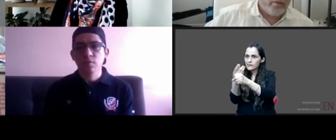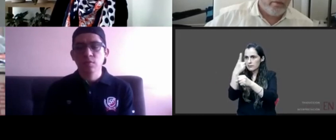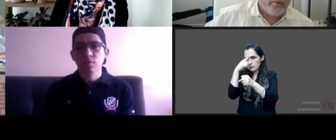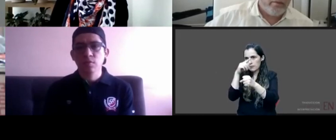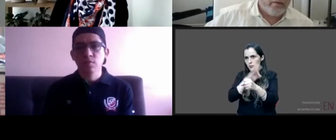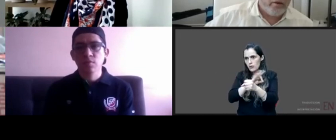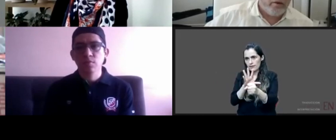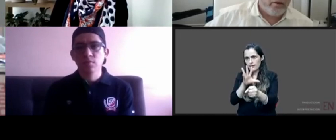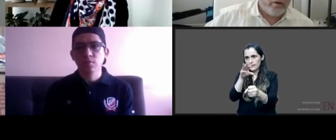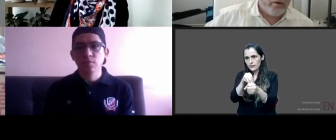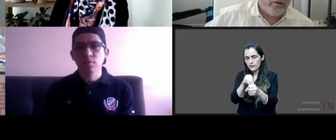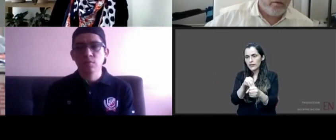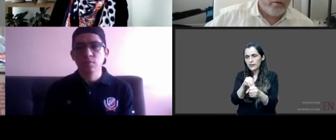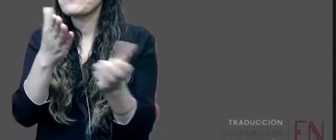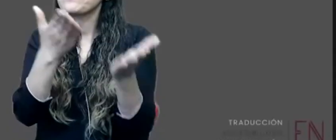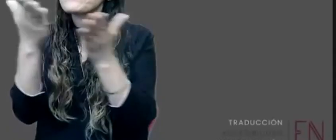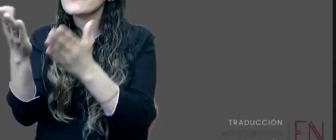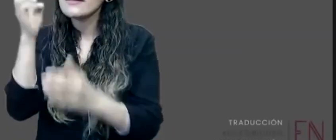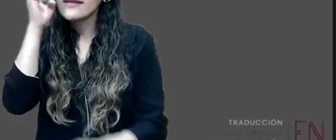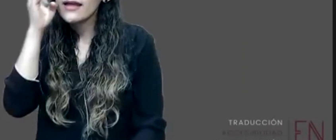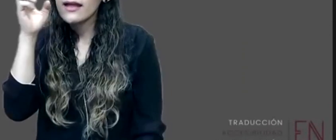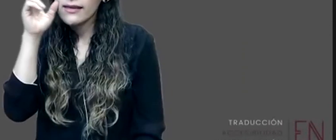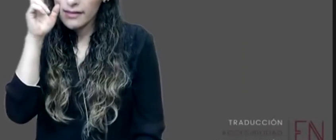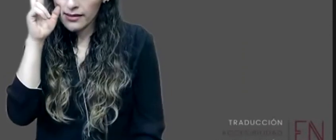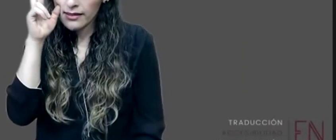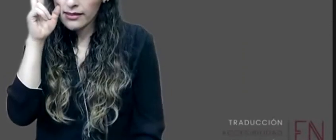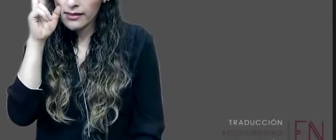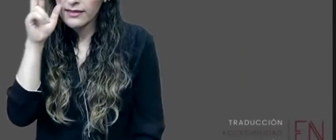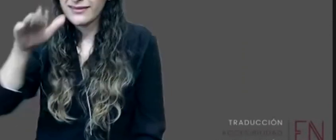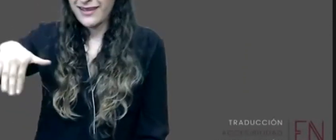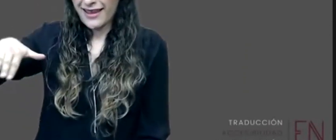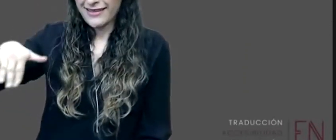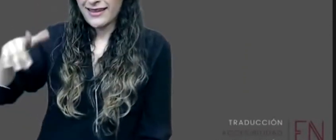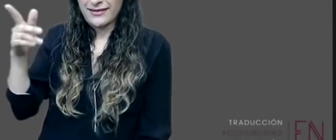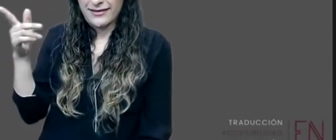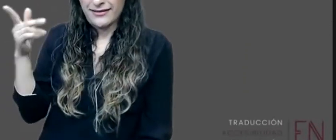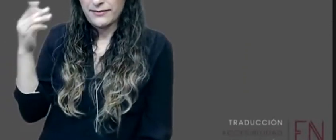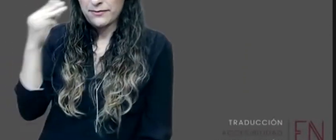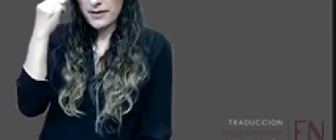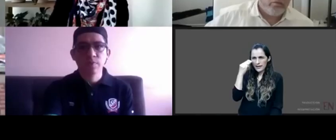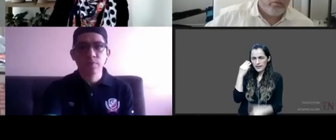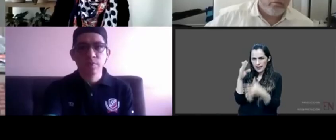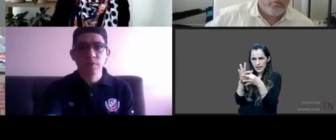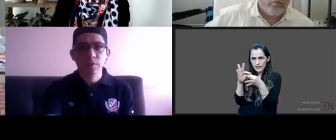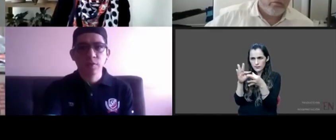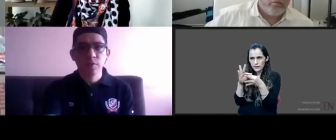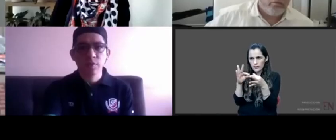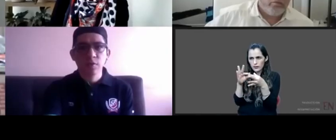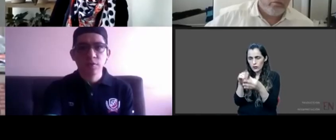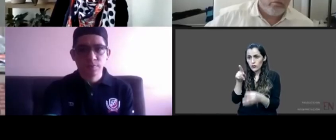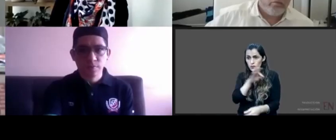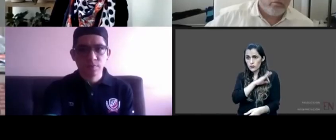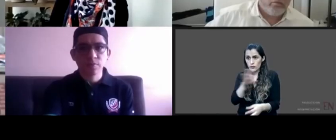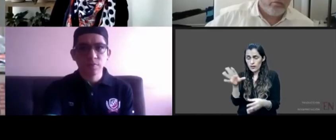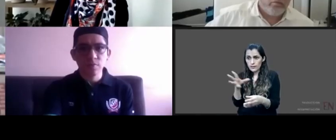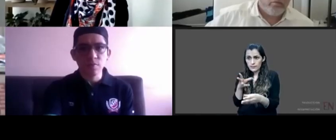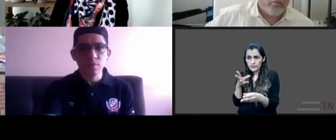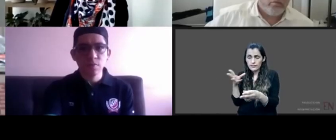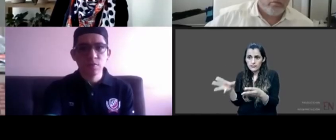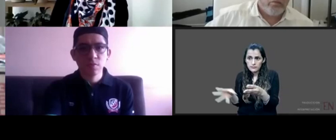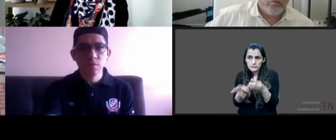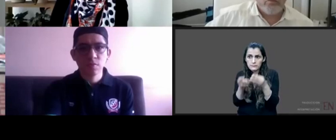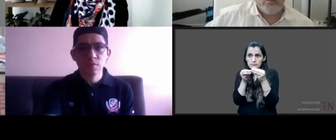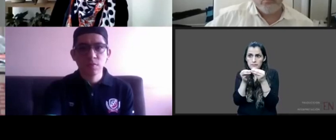seguimos en esta misma idea de lo que ya Marina ha comentado en tu segunda ronda? Te vamos a pedir en 4 minutos